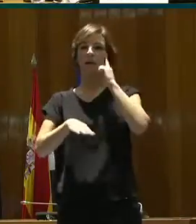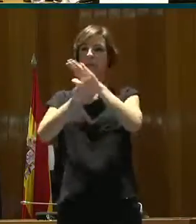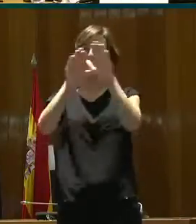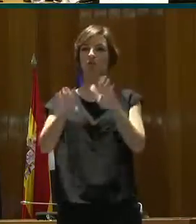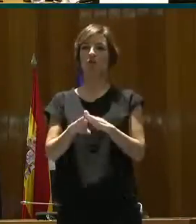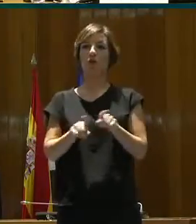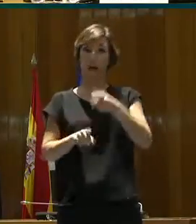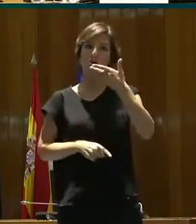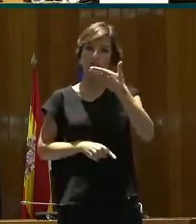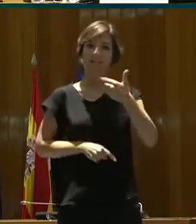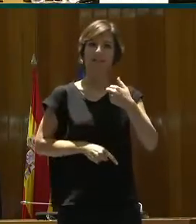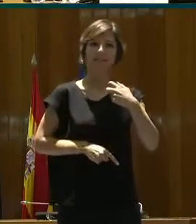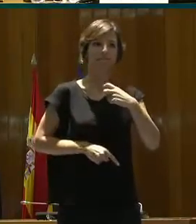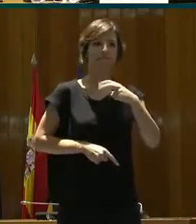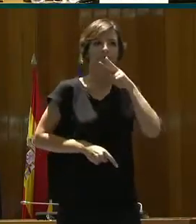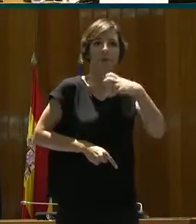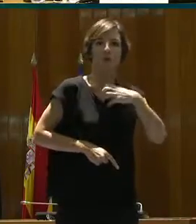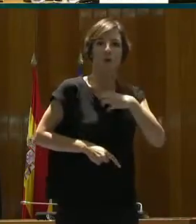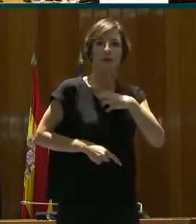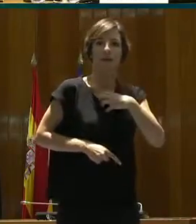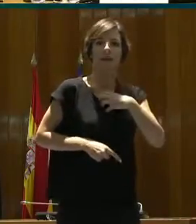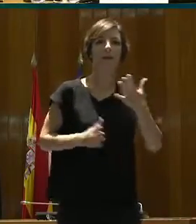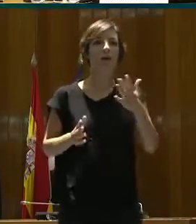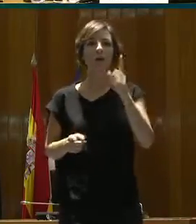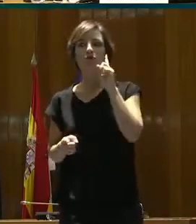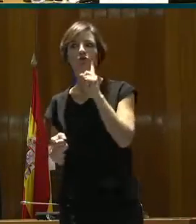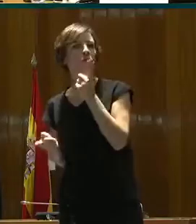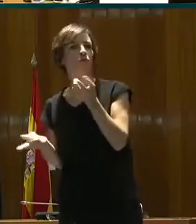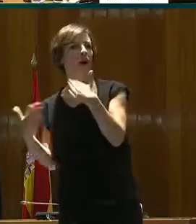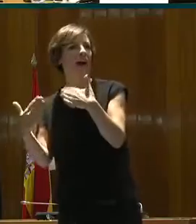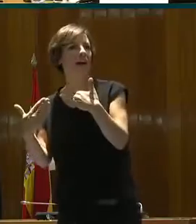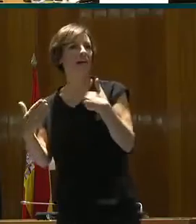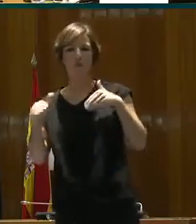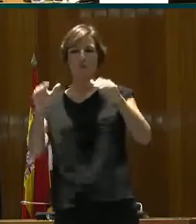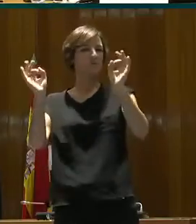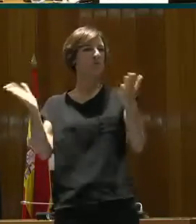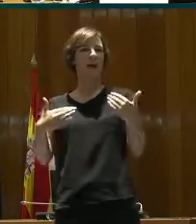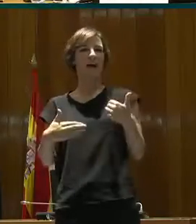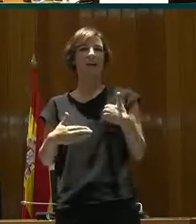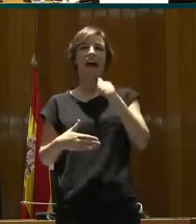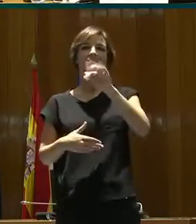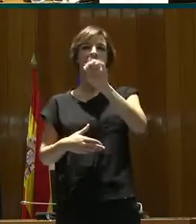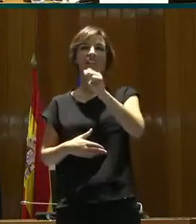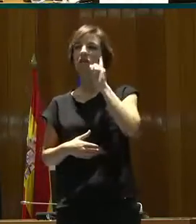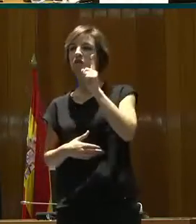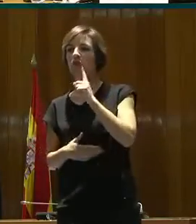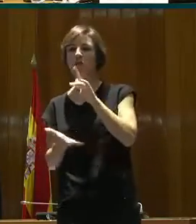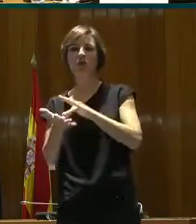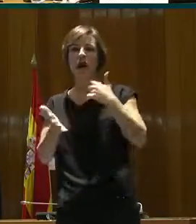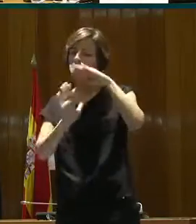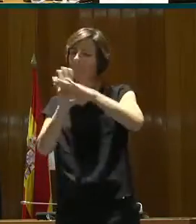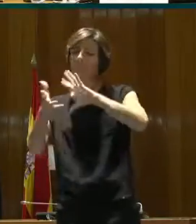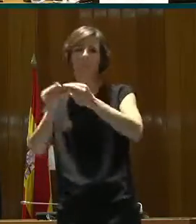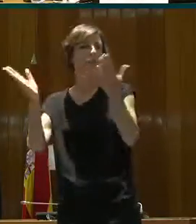afásicos oyentes, no disponemos de un instrumento comparable para signantes sordos que se encuentren en la misma situación. Por